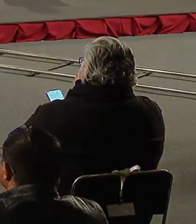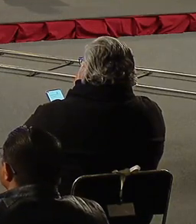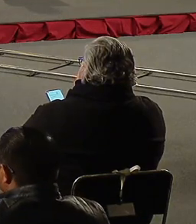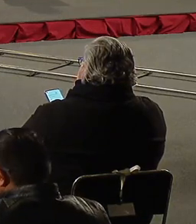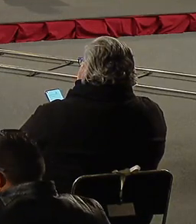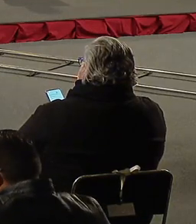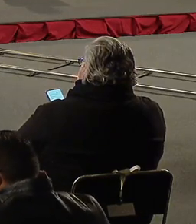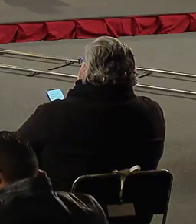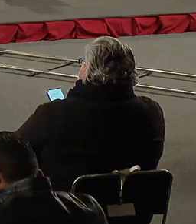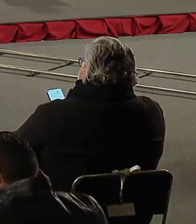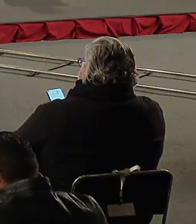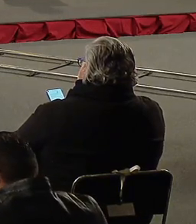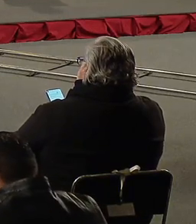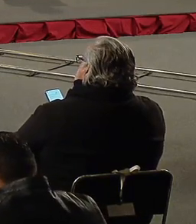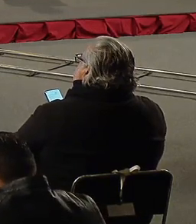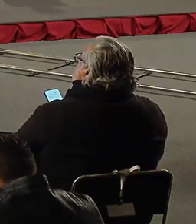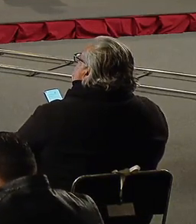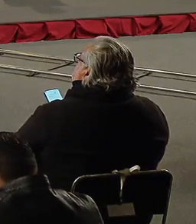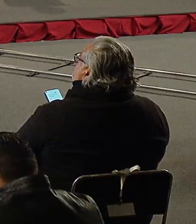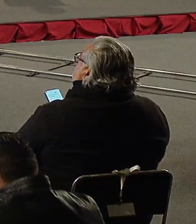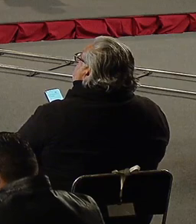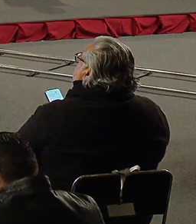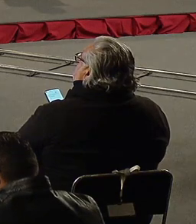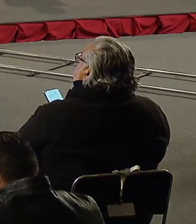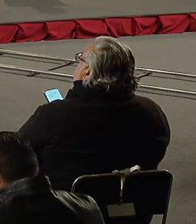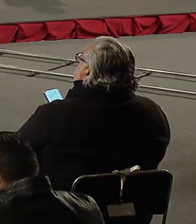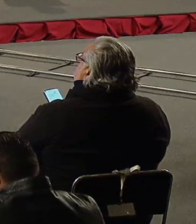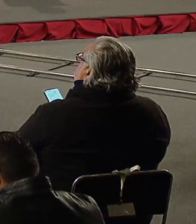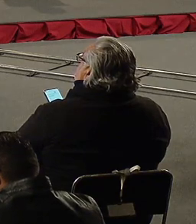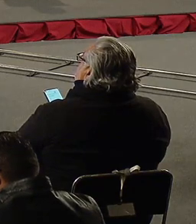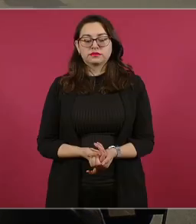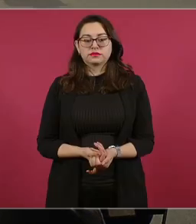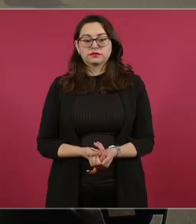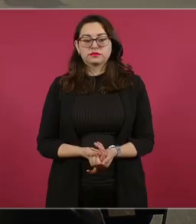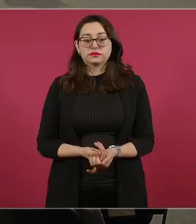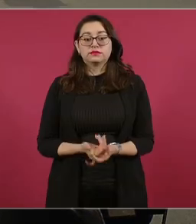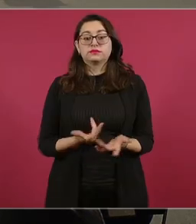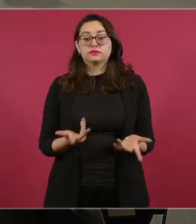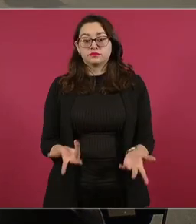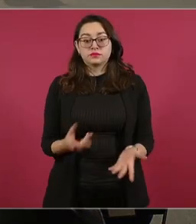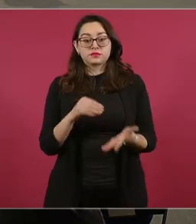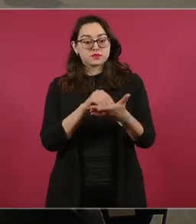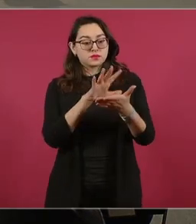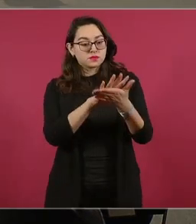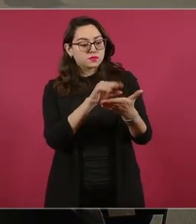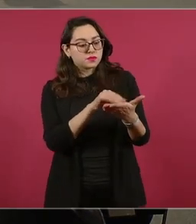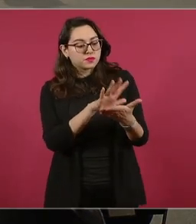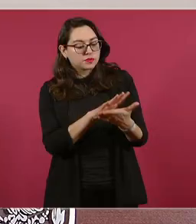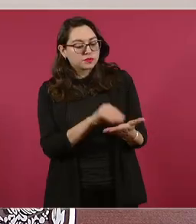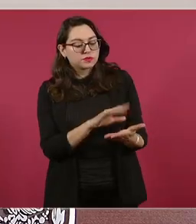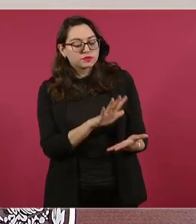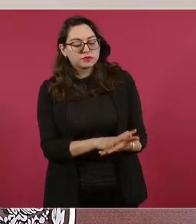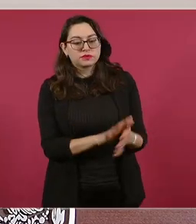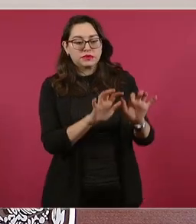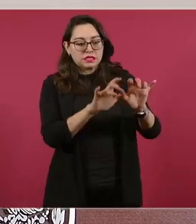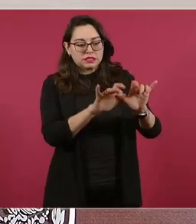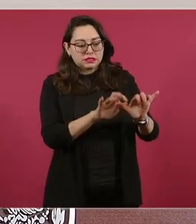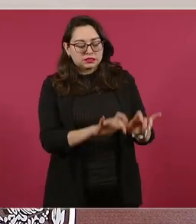Bien, además de este proceso, se están haciendo visitas casa a casa en lugares donde tenemos bases de